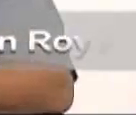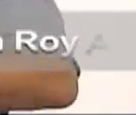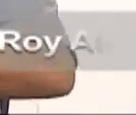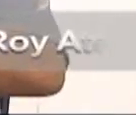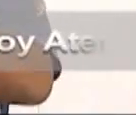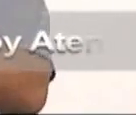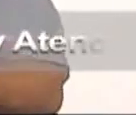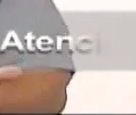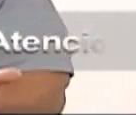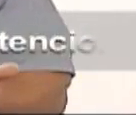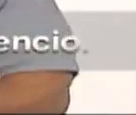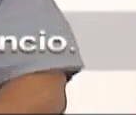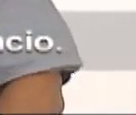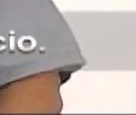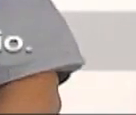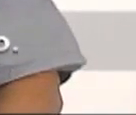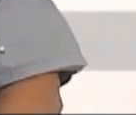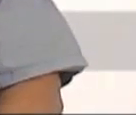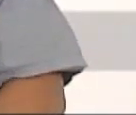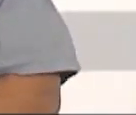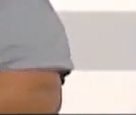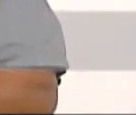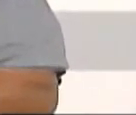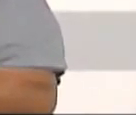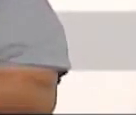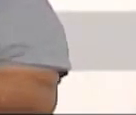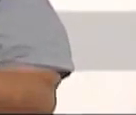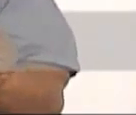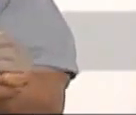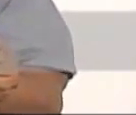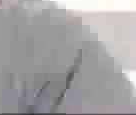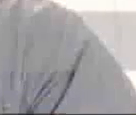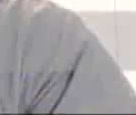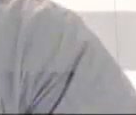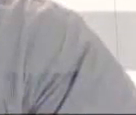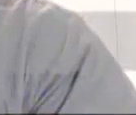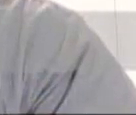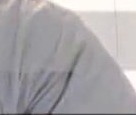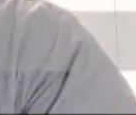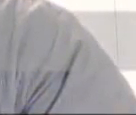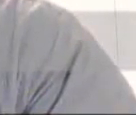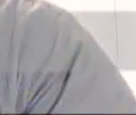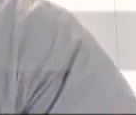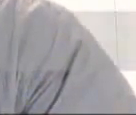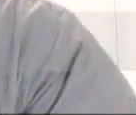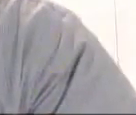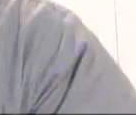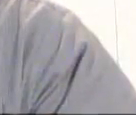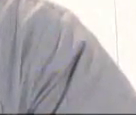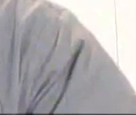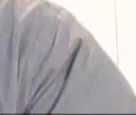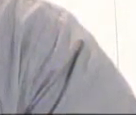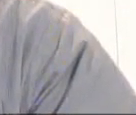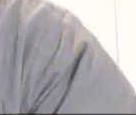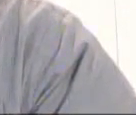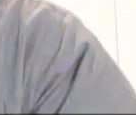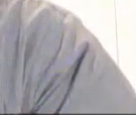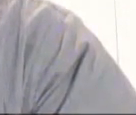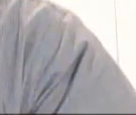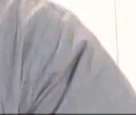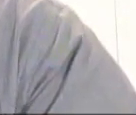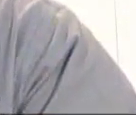de ir hacia las comunidades a generar algún tipo de solución. Pasar de idea productiva a un modelo real